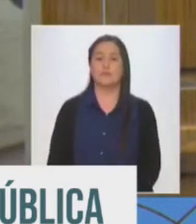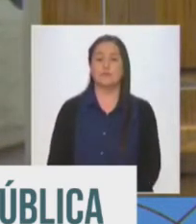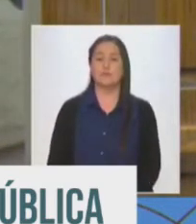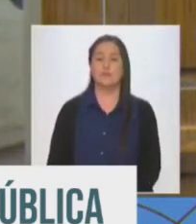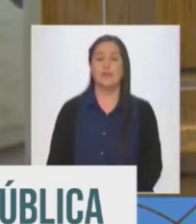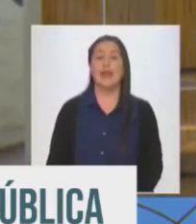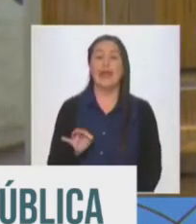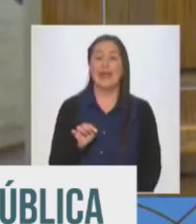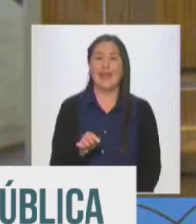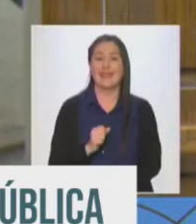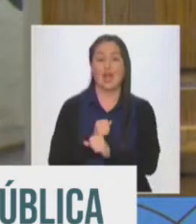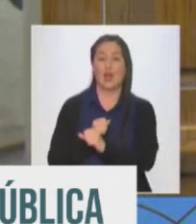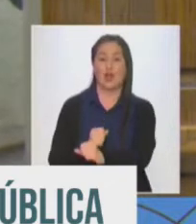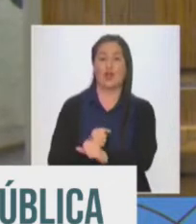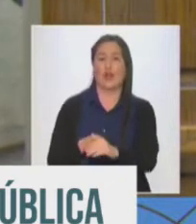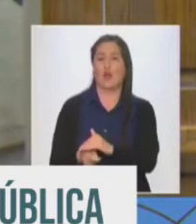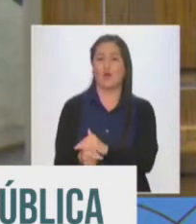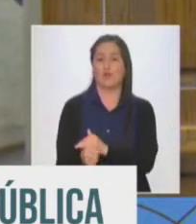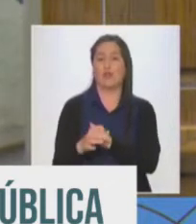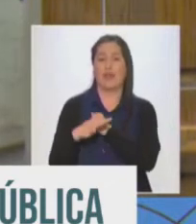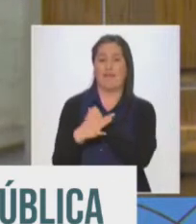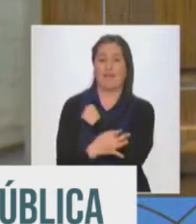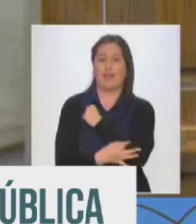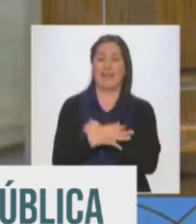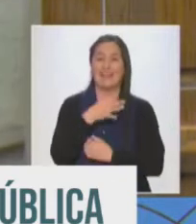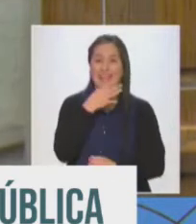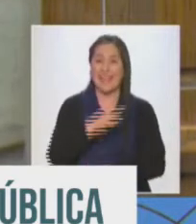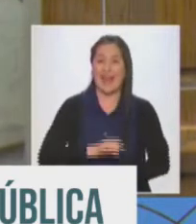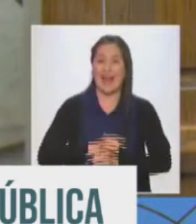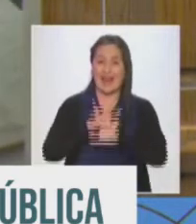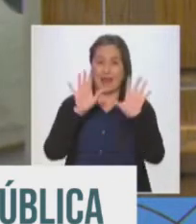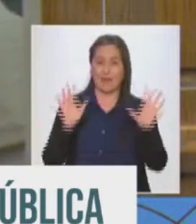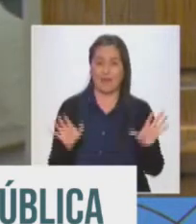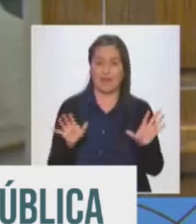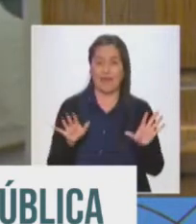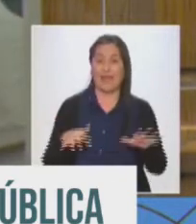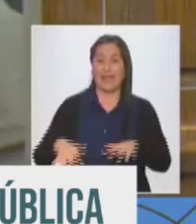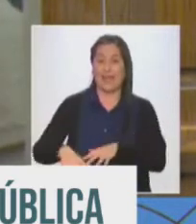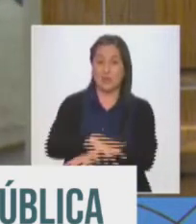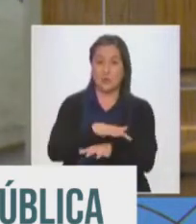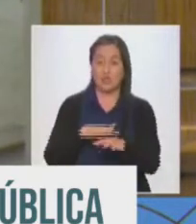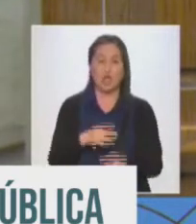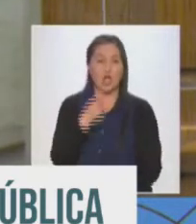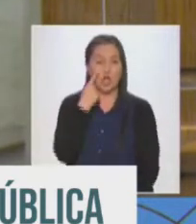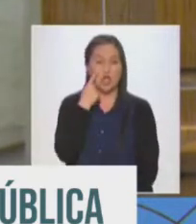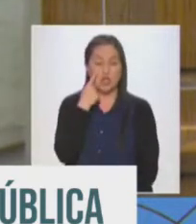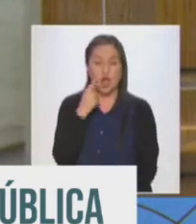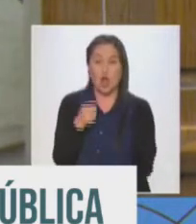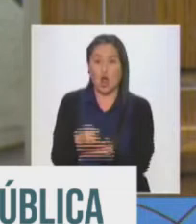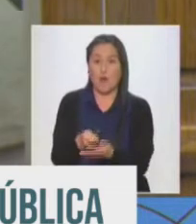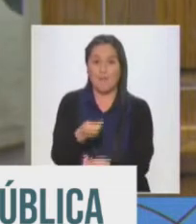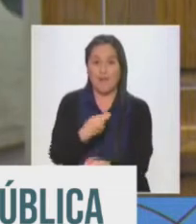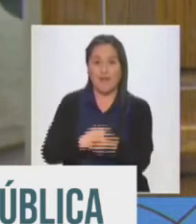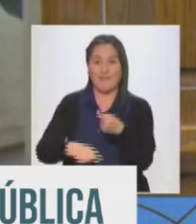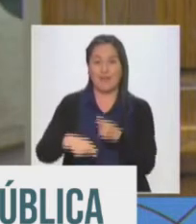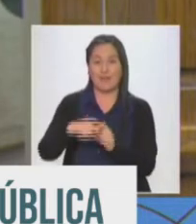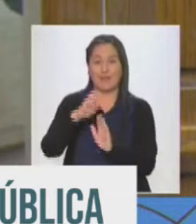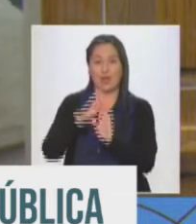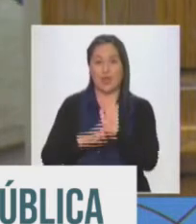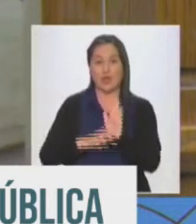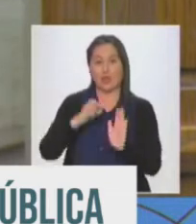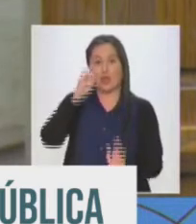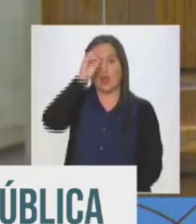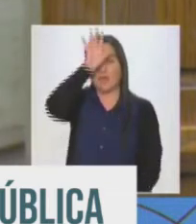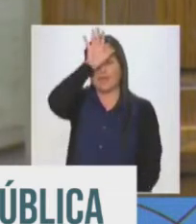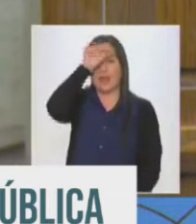Especializada Anticorrupción de la Fiscalía señalara expresamente que los hechos conocidos sobre la compraventa de Minera Dominga no